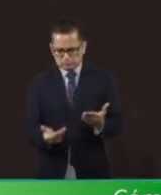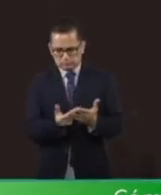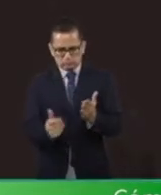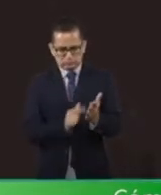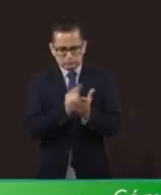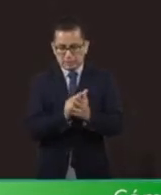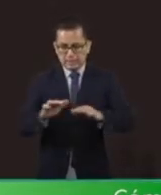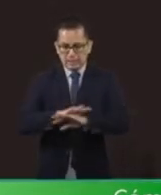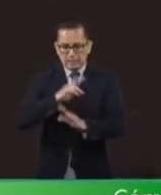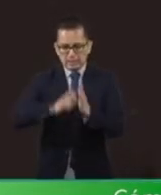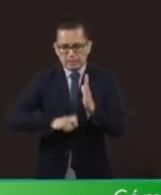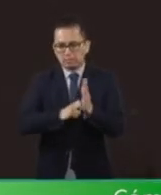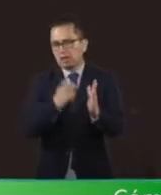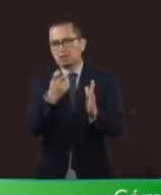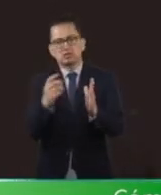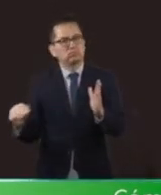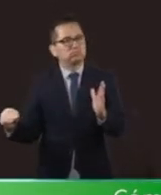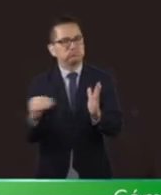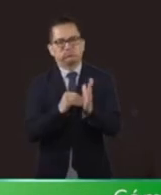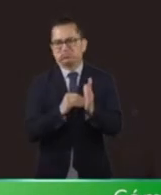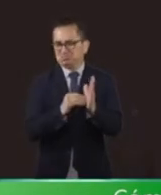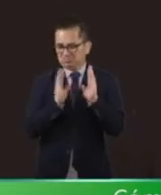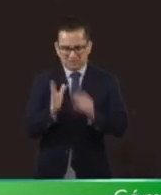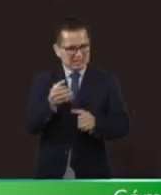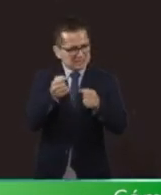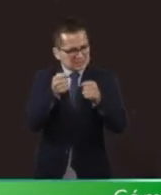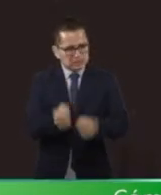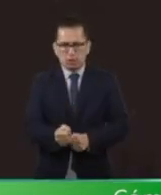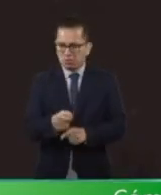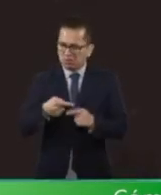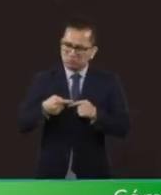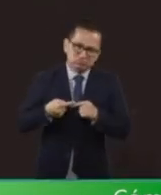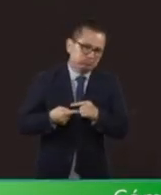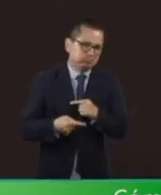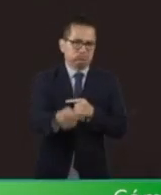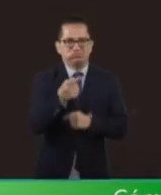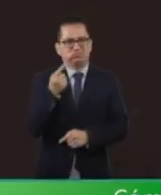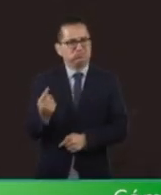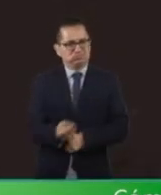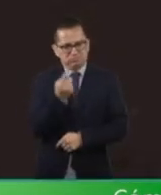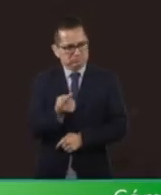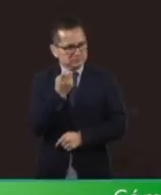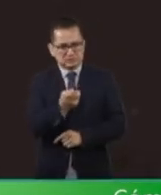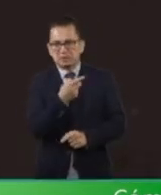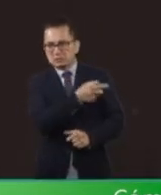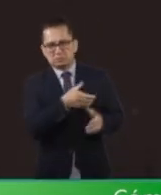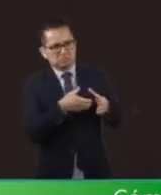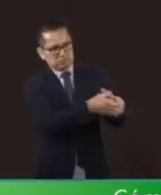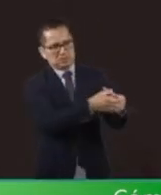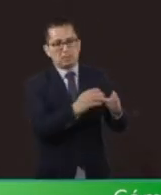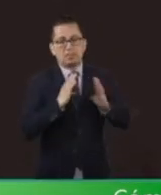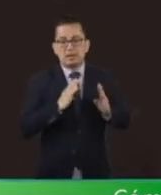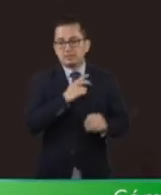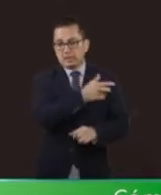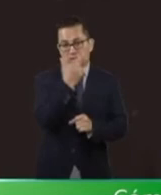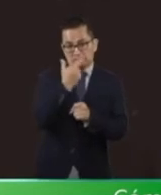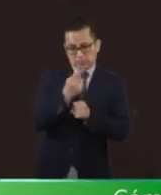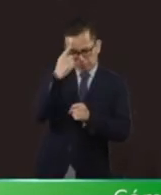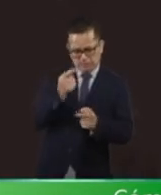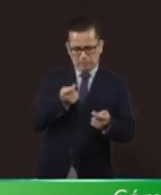busca consolidar de manera indefinida el control militar, vulnerando los principios